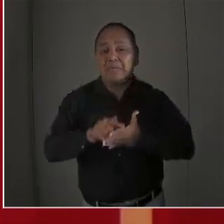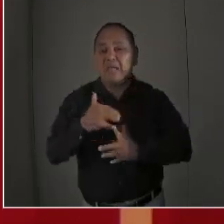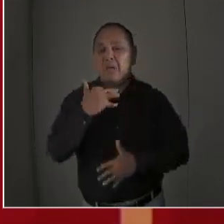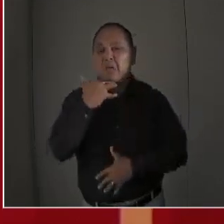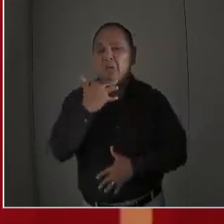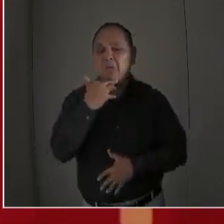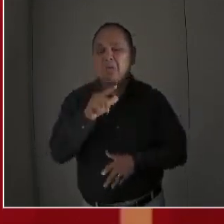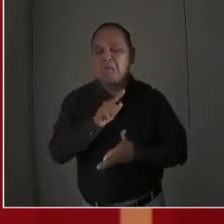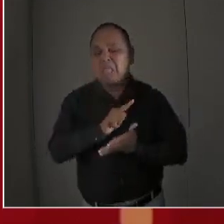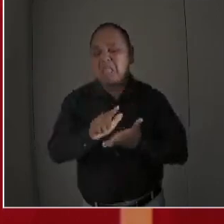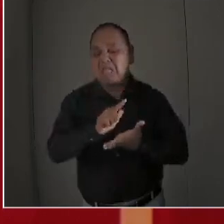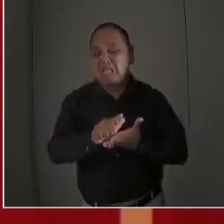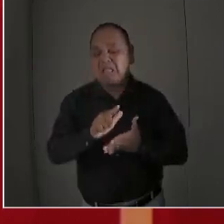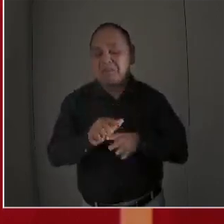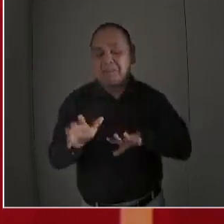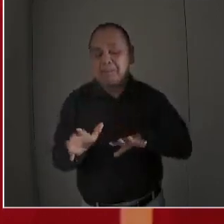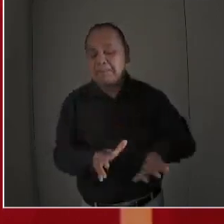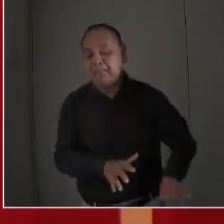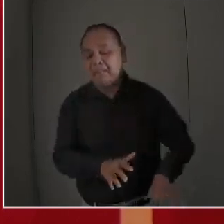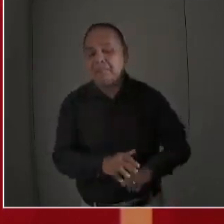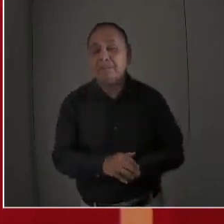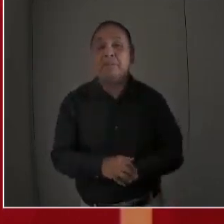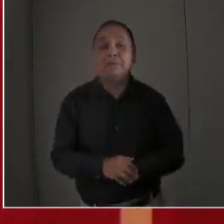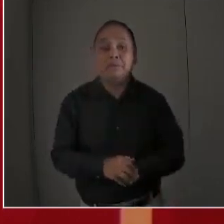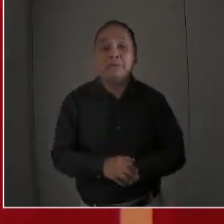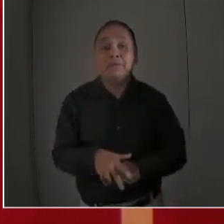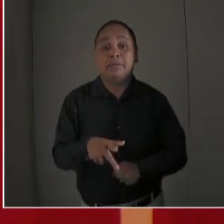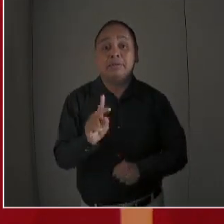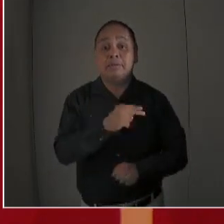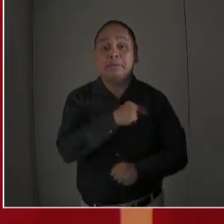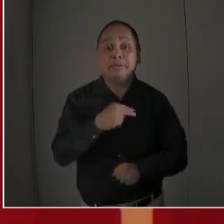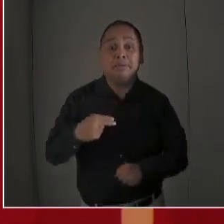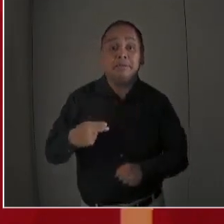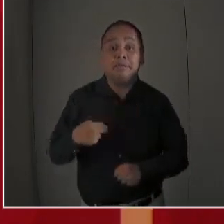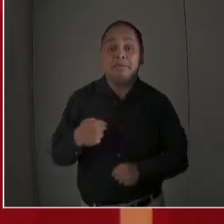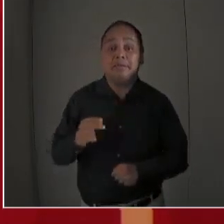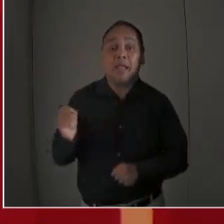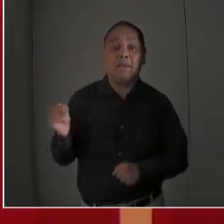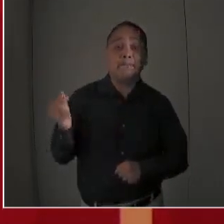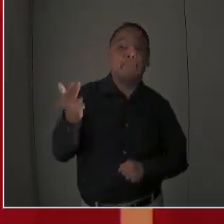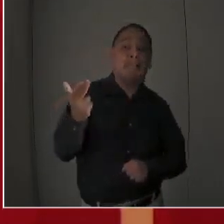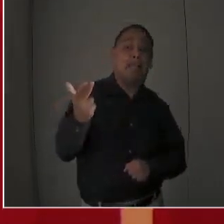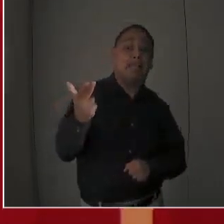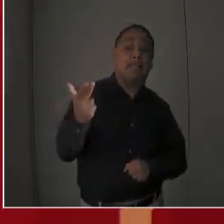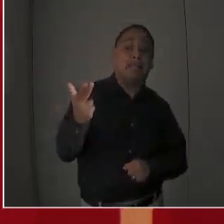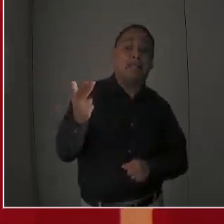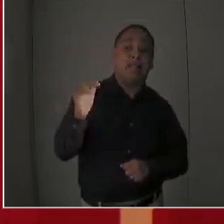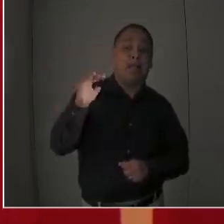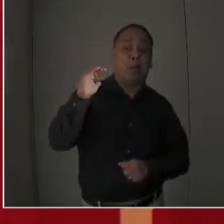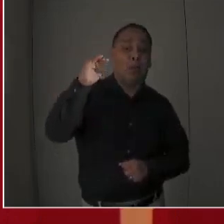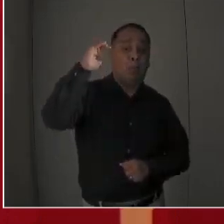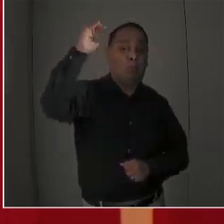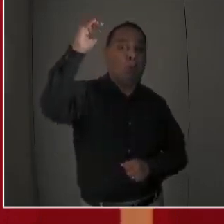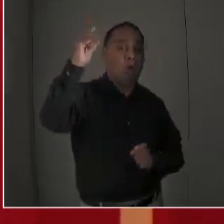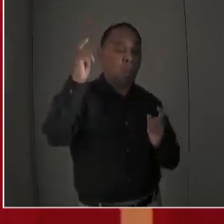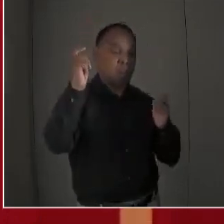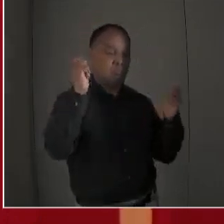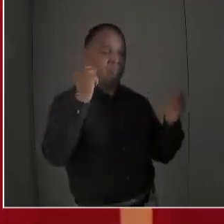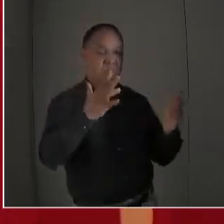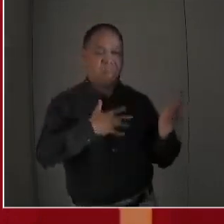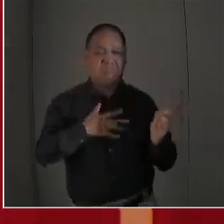y si lográbamos cortar de tajo los privilegios de los altos